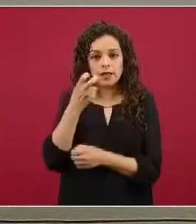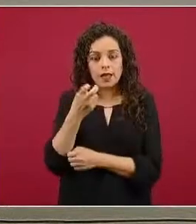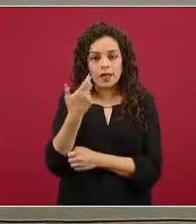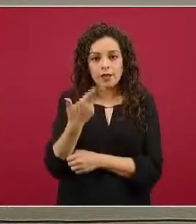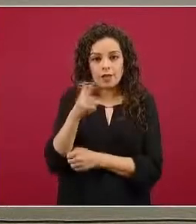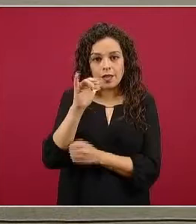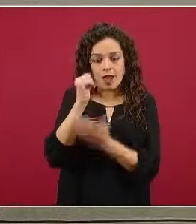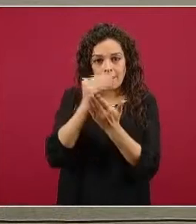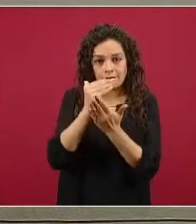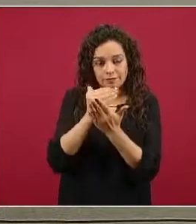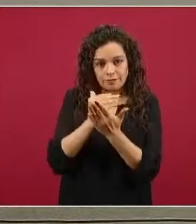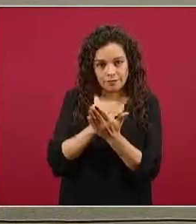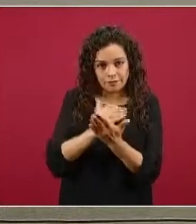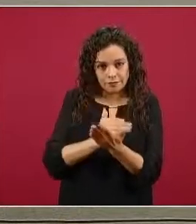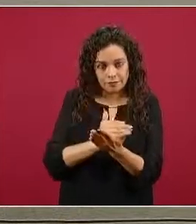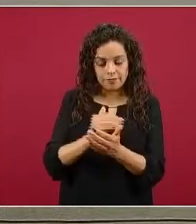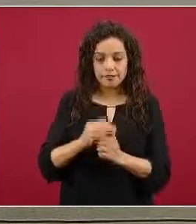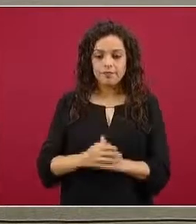guía